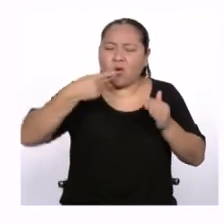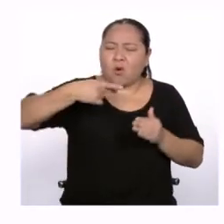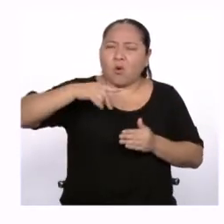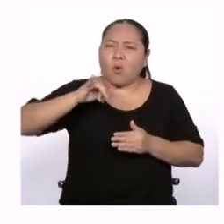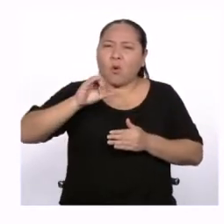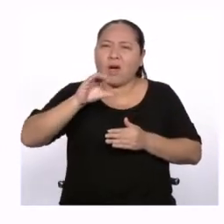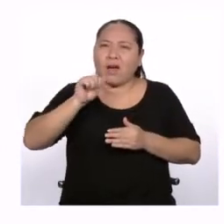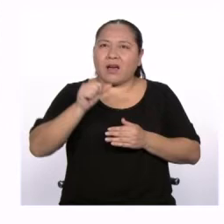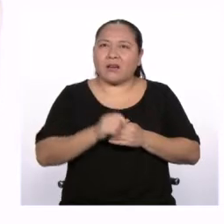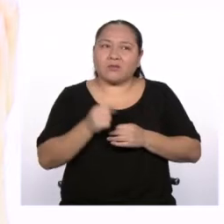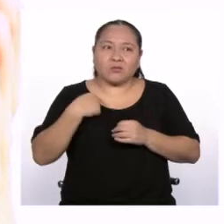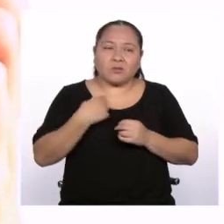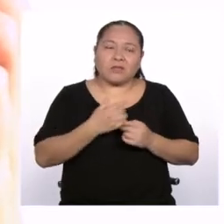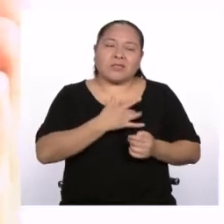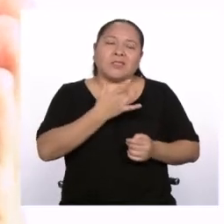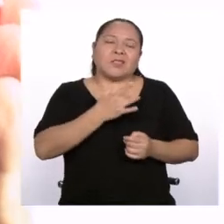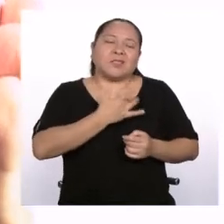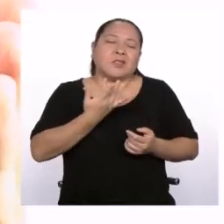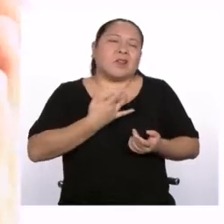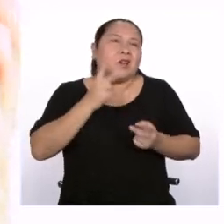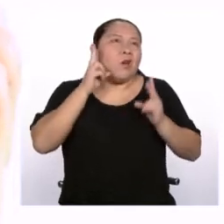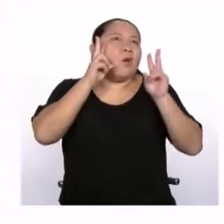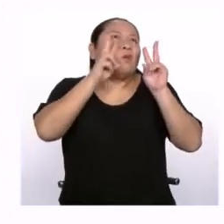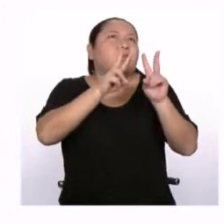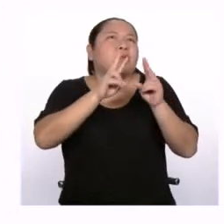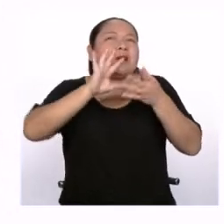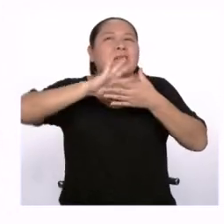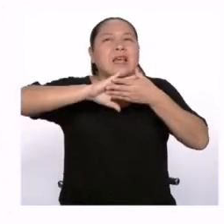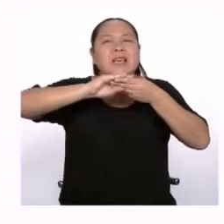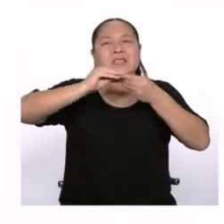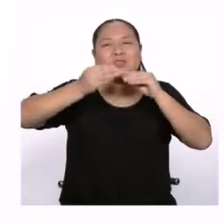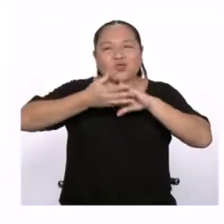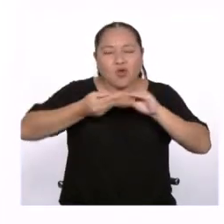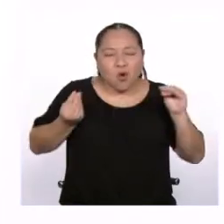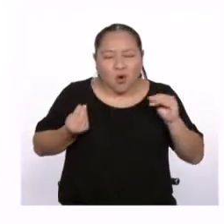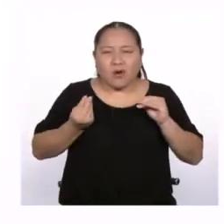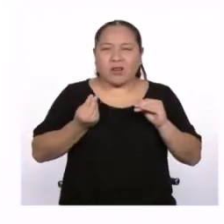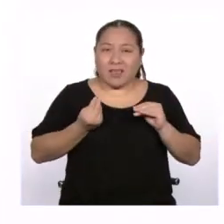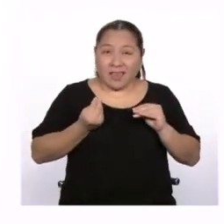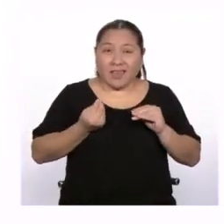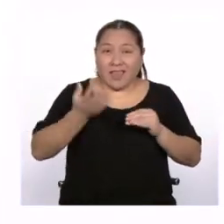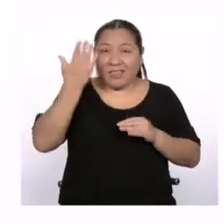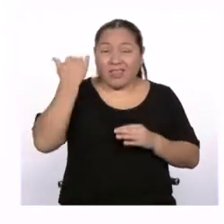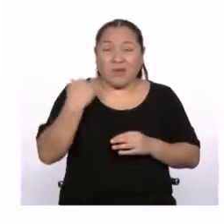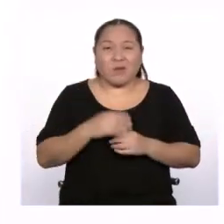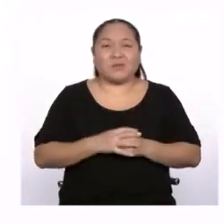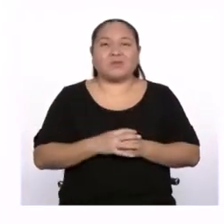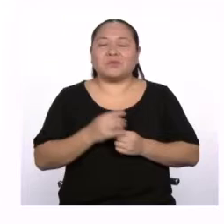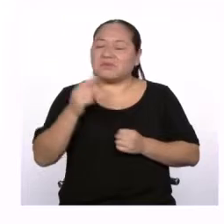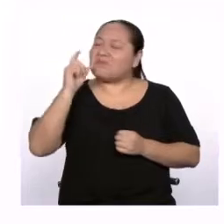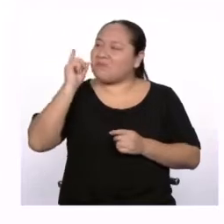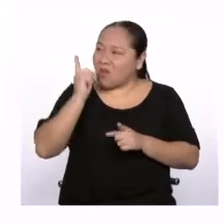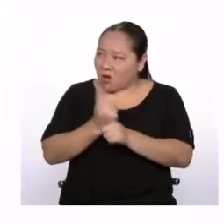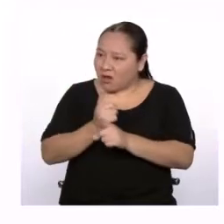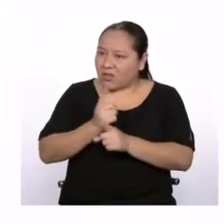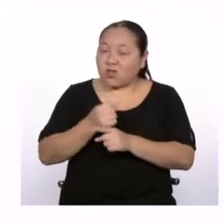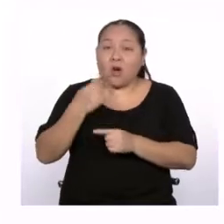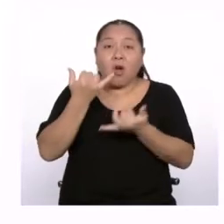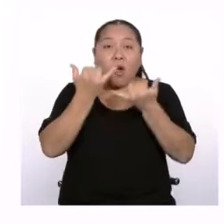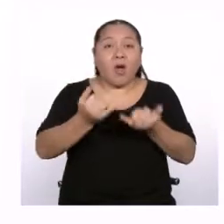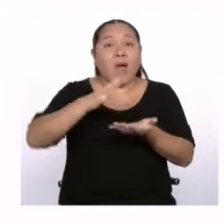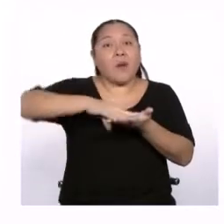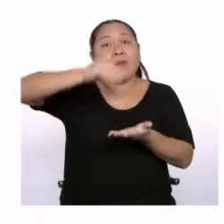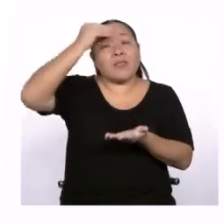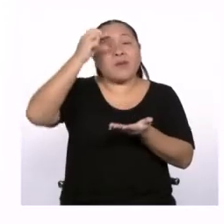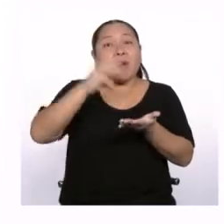En ellas se puede sentir la historia con tan solo estar ahí. Así es, y hoy aprenderemos más de este tema de la